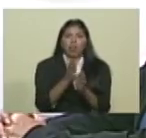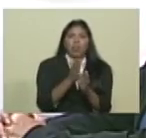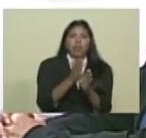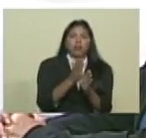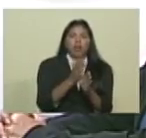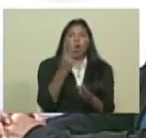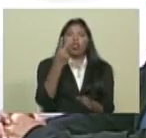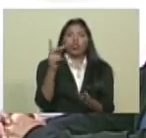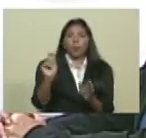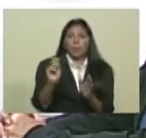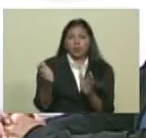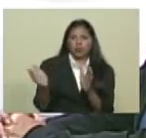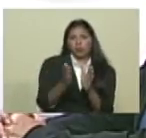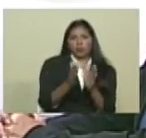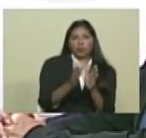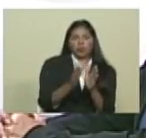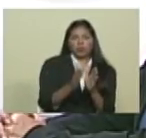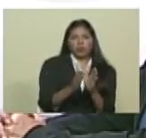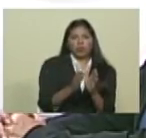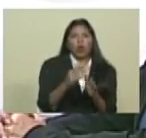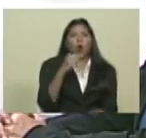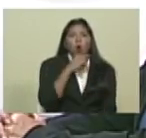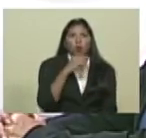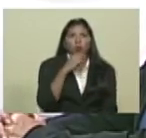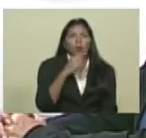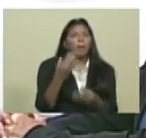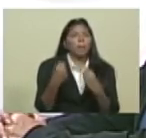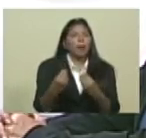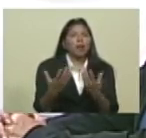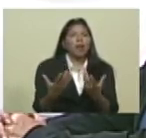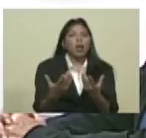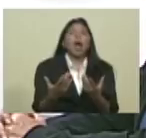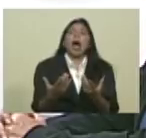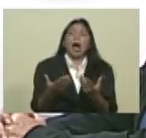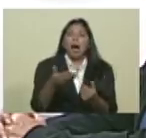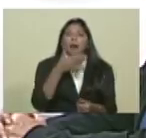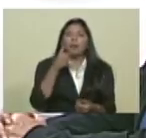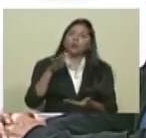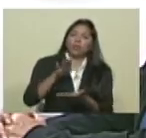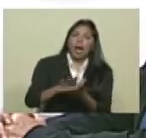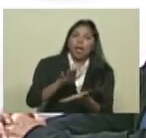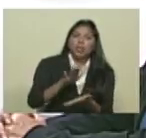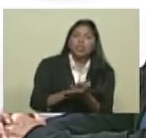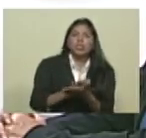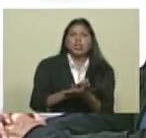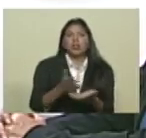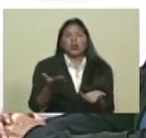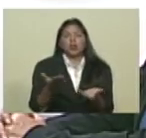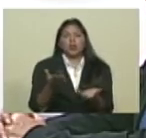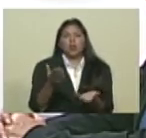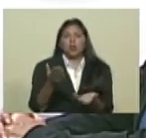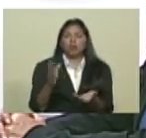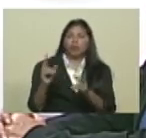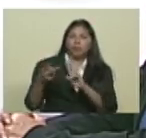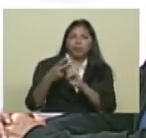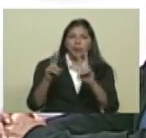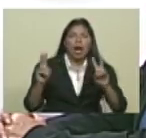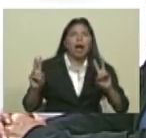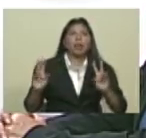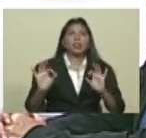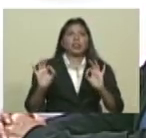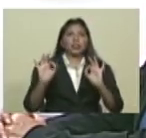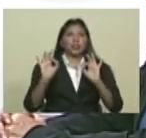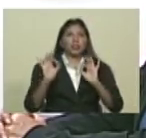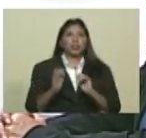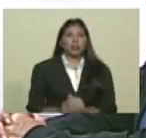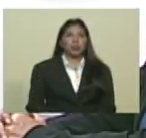un poco más de 2 meses, en función de darle al país cada vez más sosiego, más tranquilidad, el clima necesario, y llevar